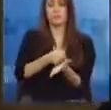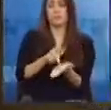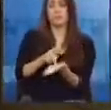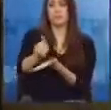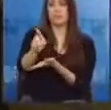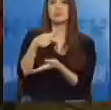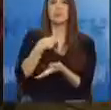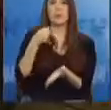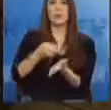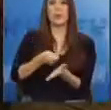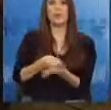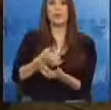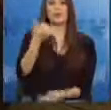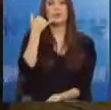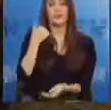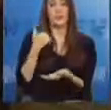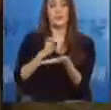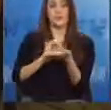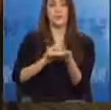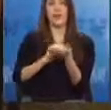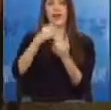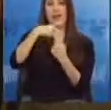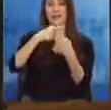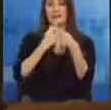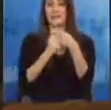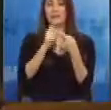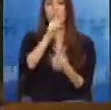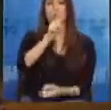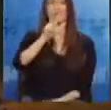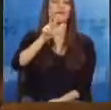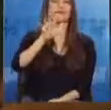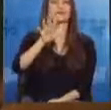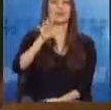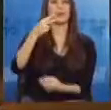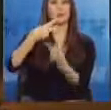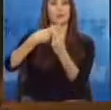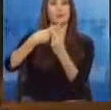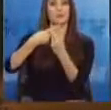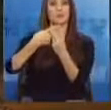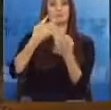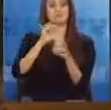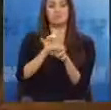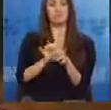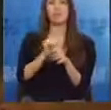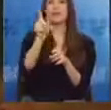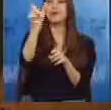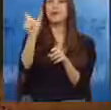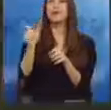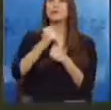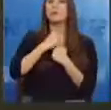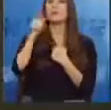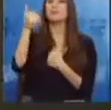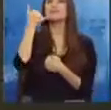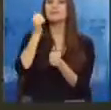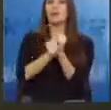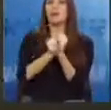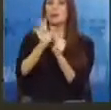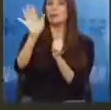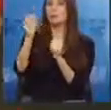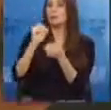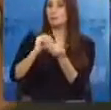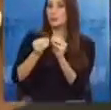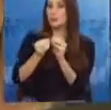jugo y para pagar marcamos al asterisco 153 numeral. Marcamos el número de celular de la propietaria, ingresamos